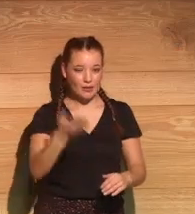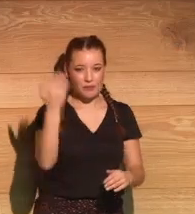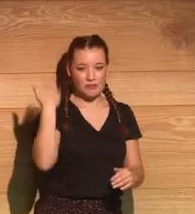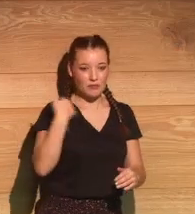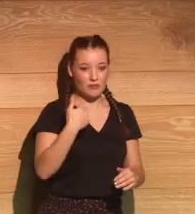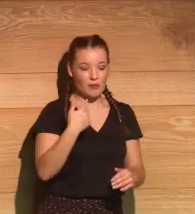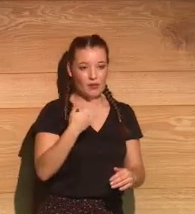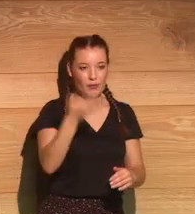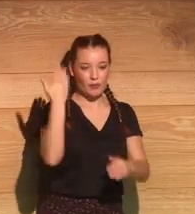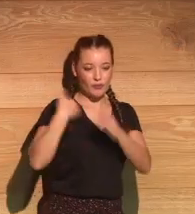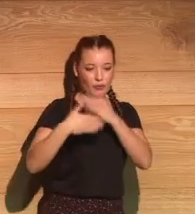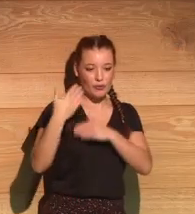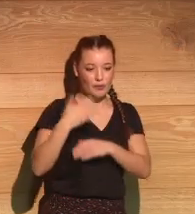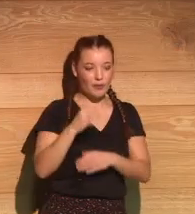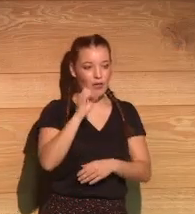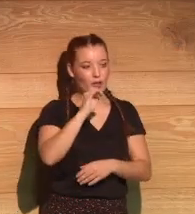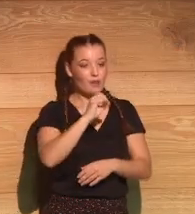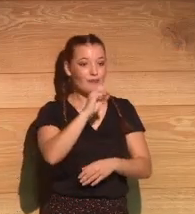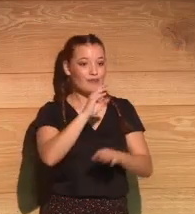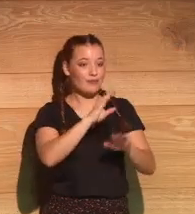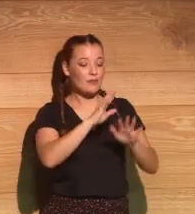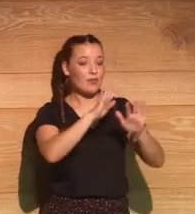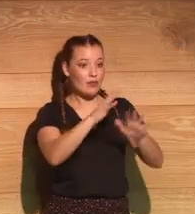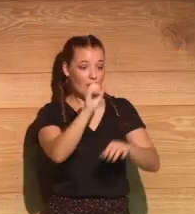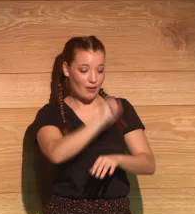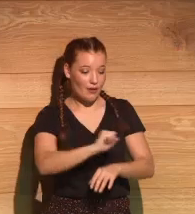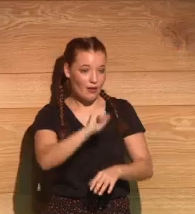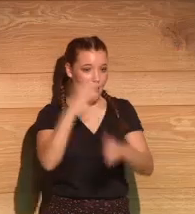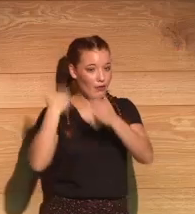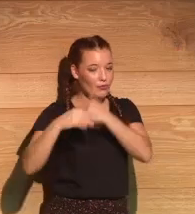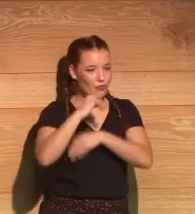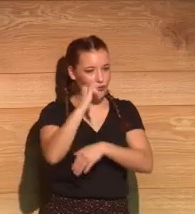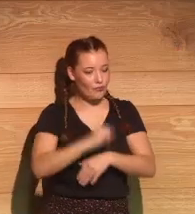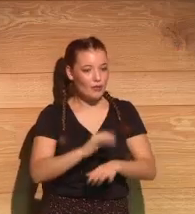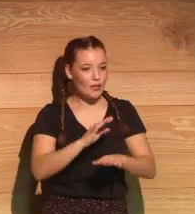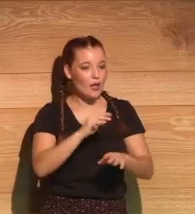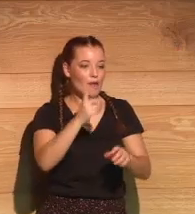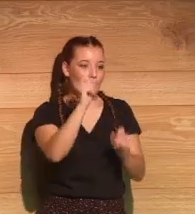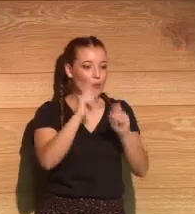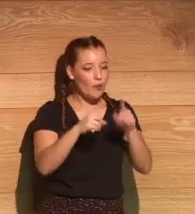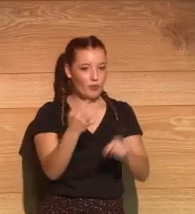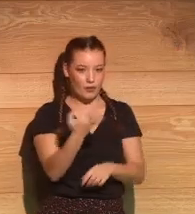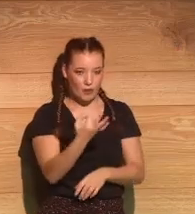es un cuestionamiento de ese tipo de expectativas, ¿no? Entonces, quizás lo que habría que cuestionar para empezar es ese modelo de familia